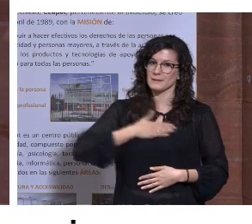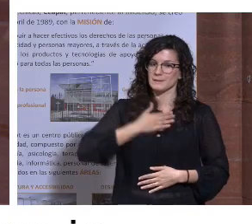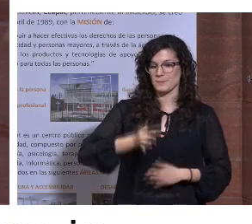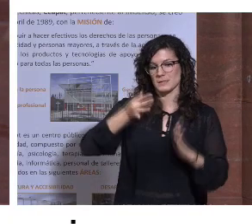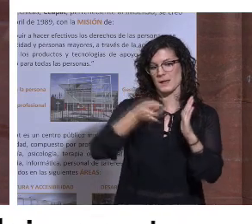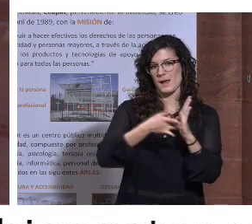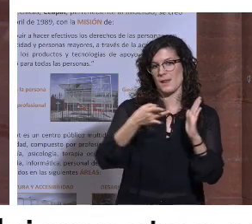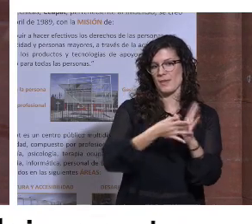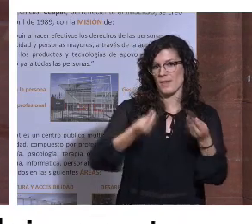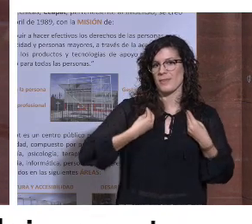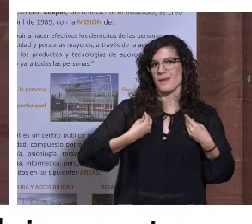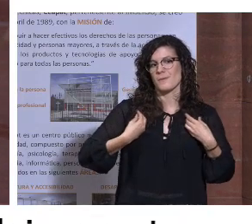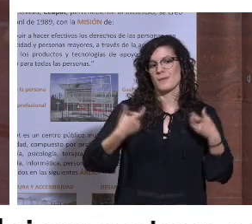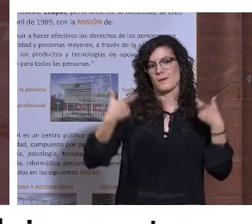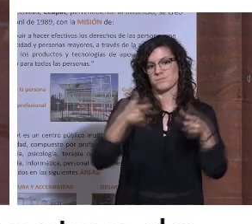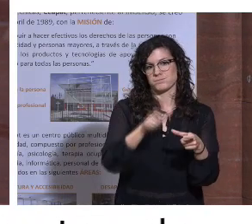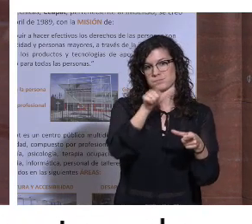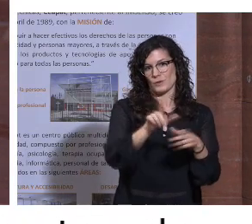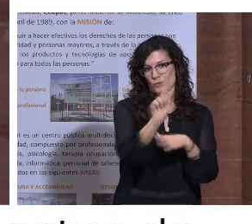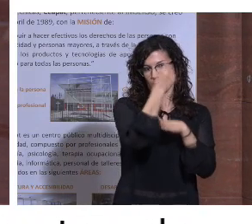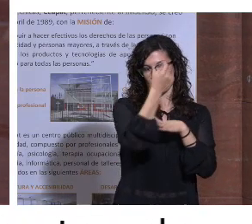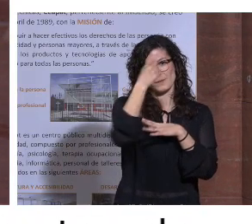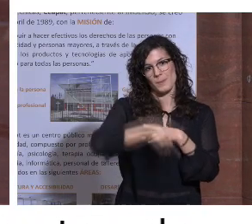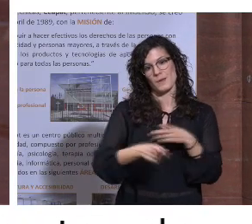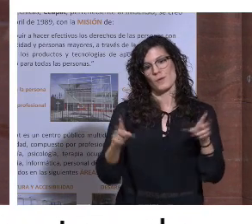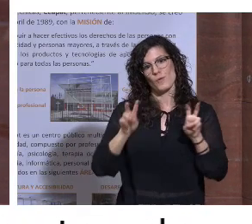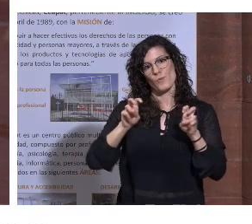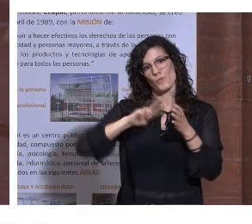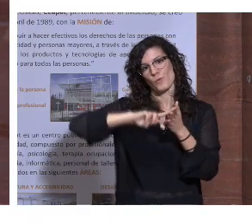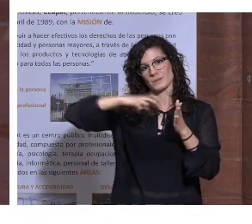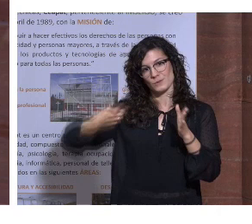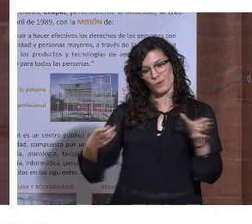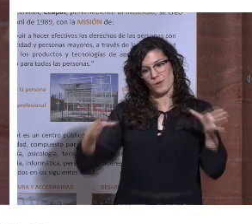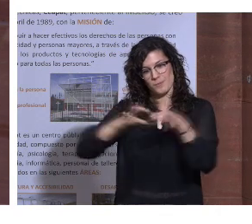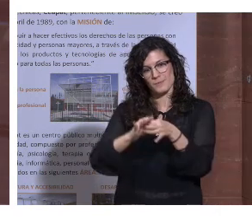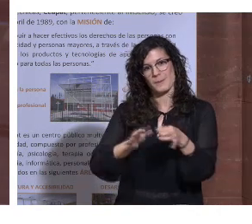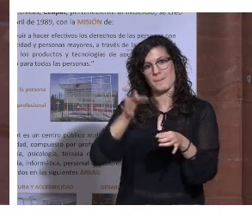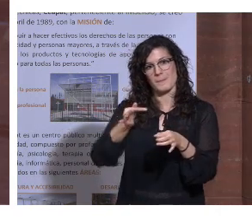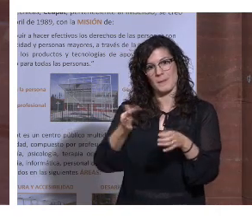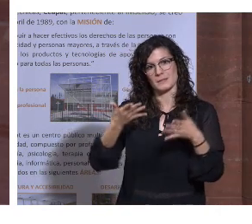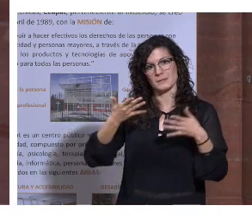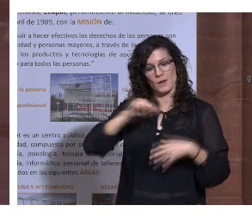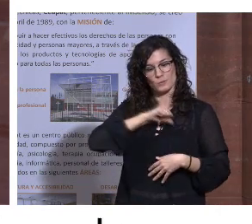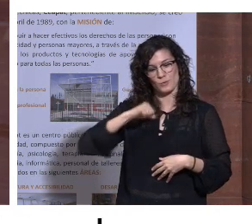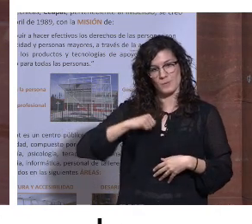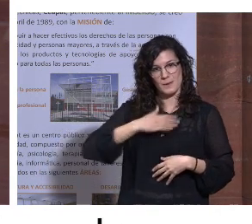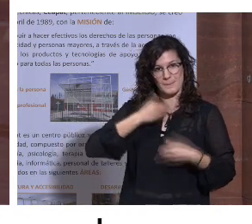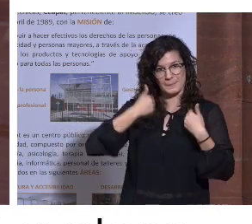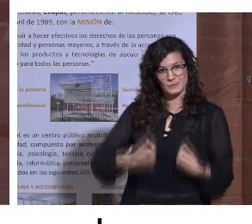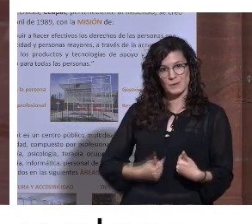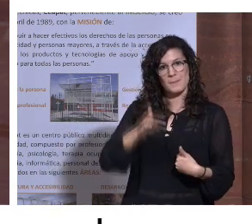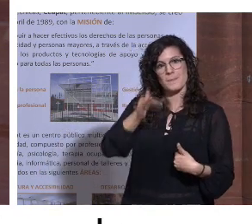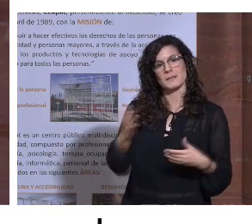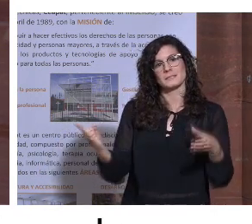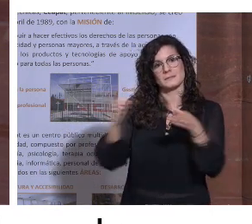nuestra sociedad. Unir las nuevas tecnologías, autonomía personal y plena integración será, sin duda, uno de